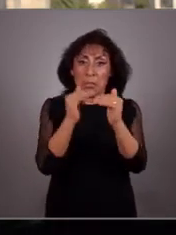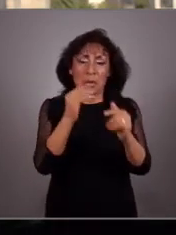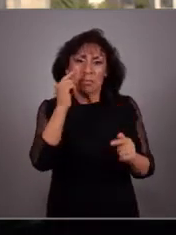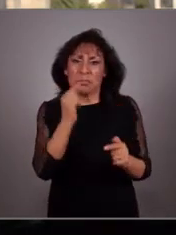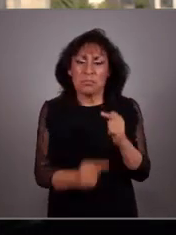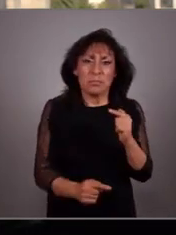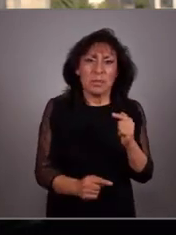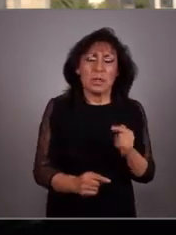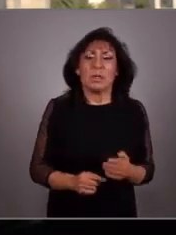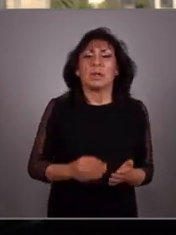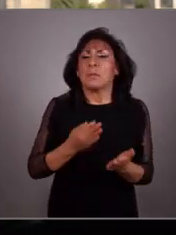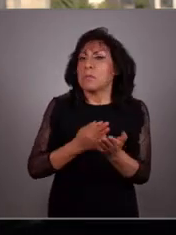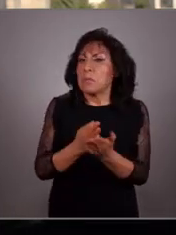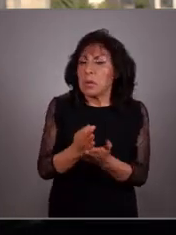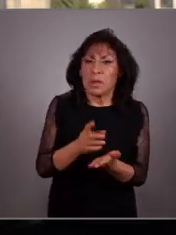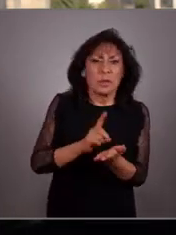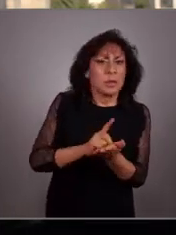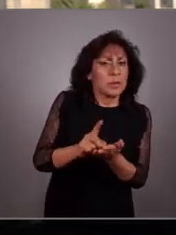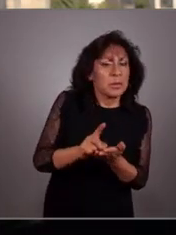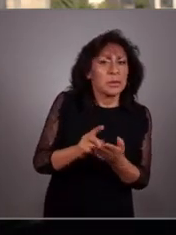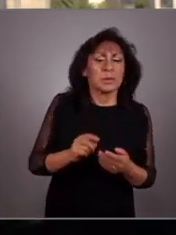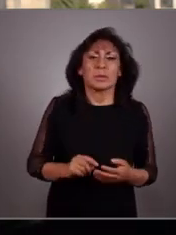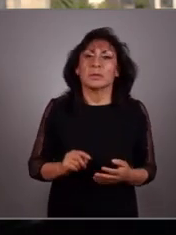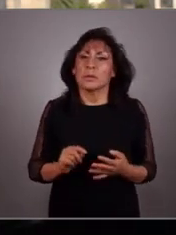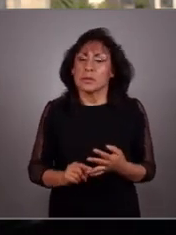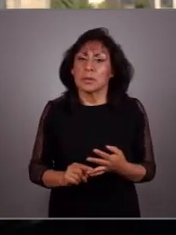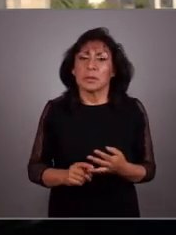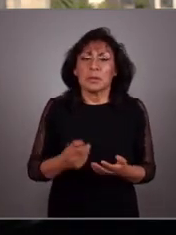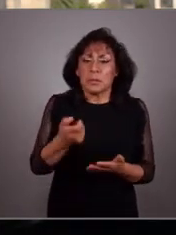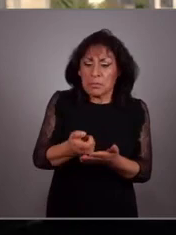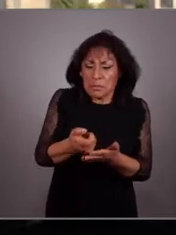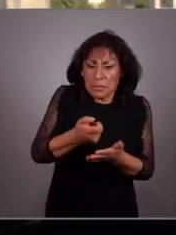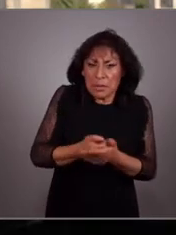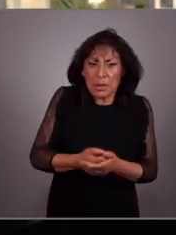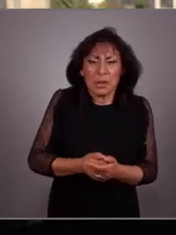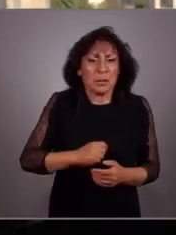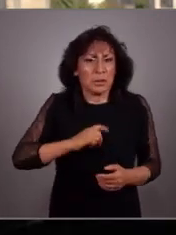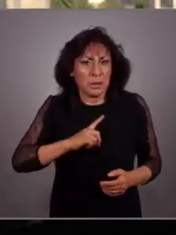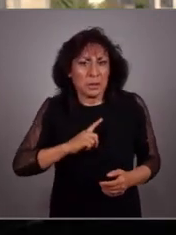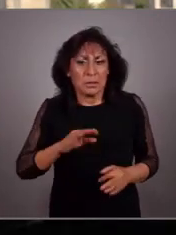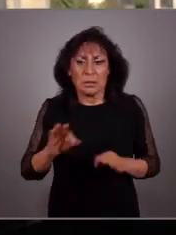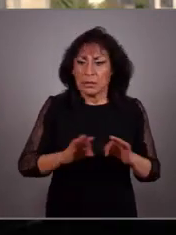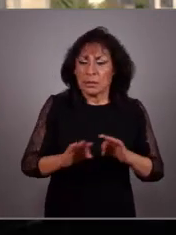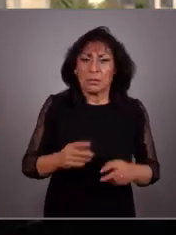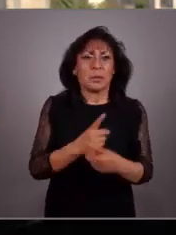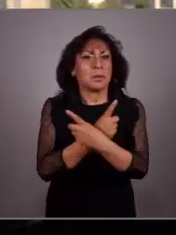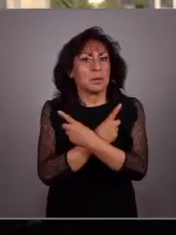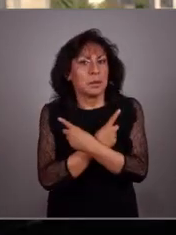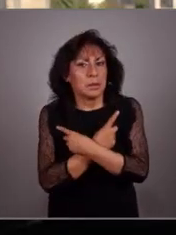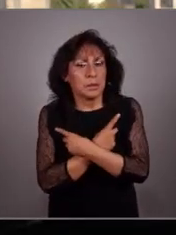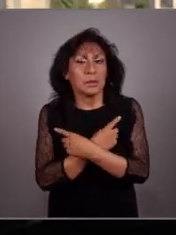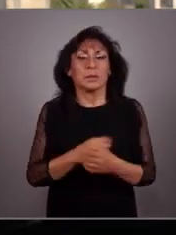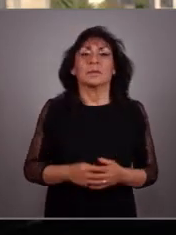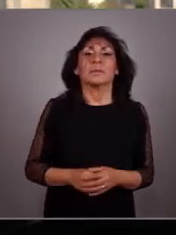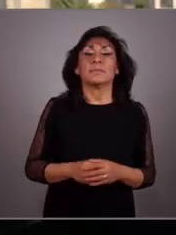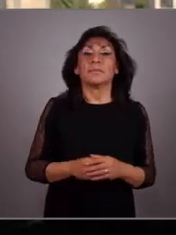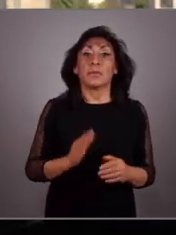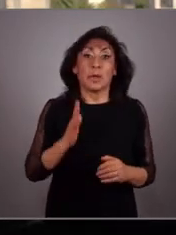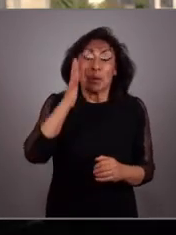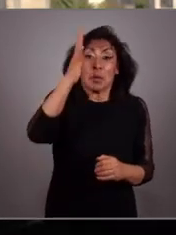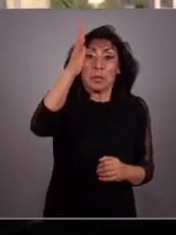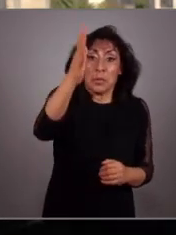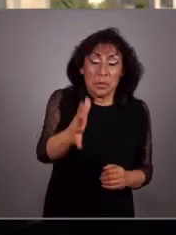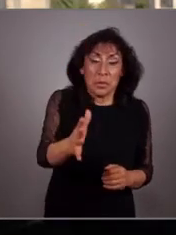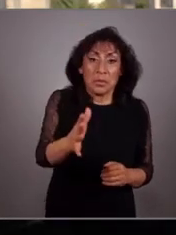combata las desigualdades, con acceso universal a los derechos, a un ingreso digno y un trabajo decente.